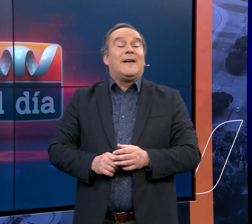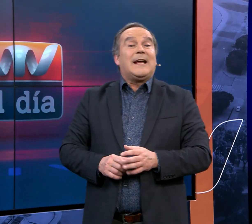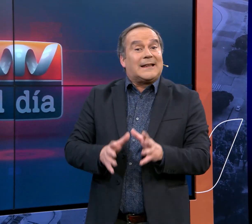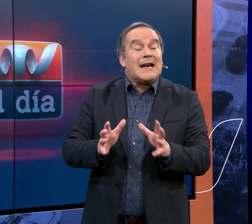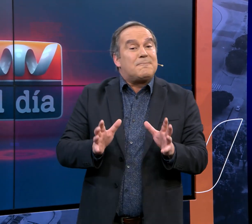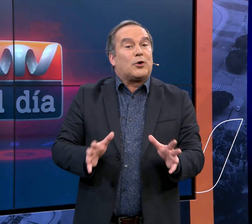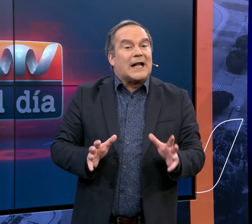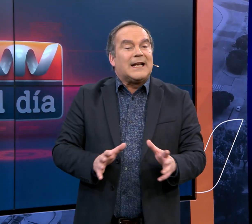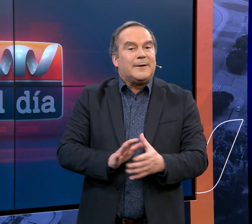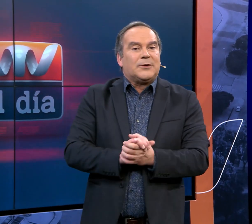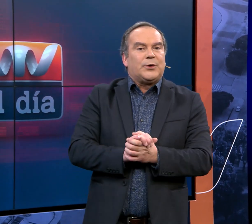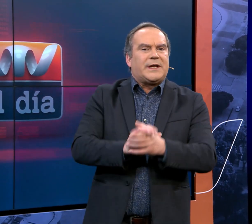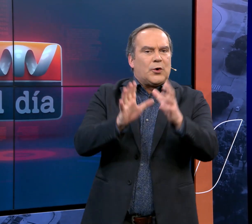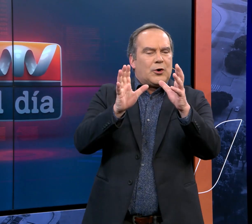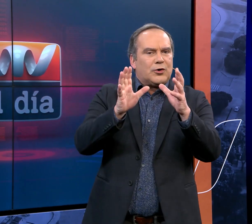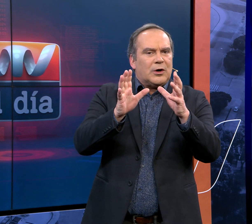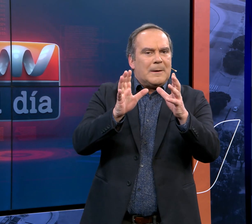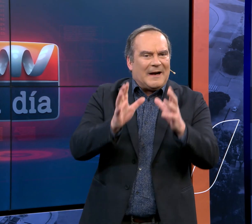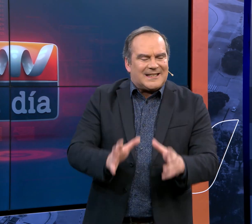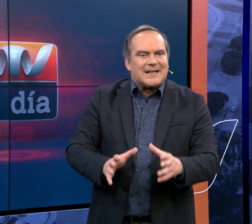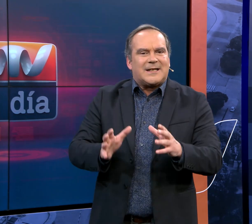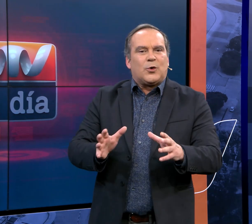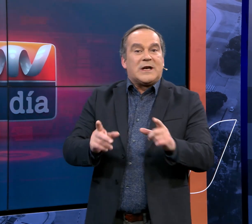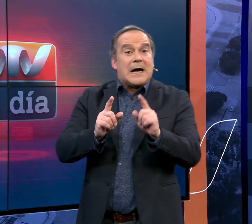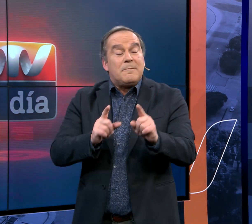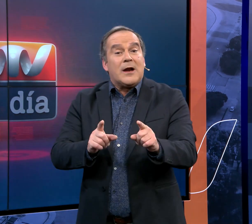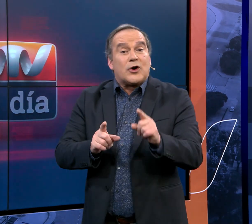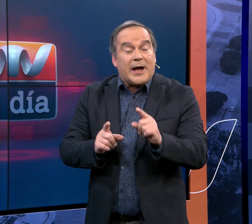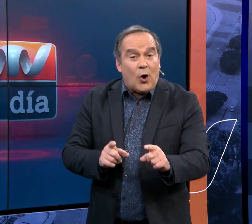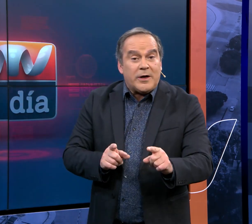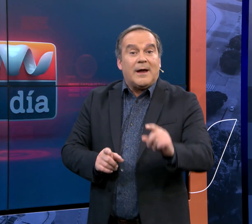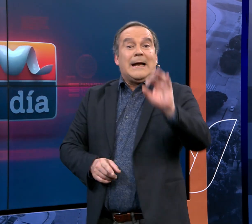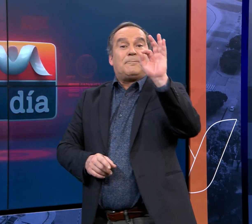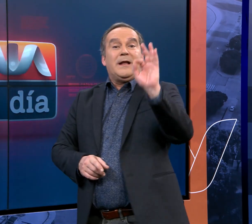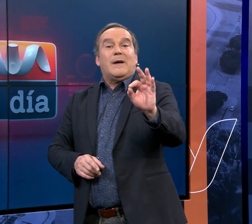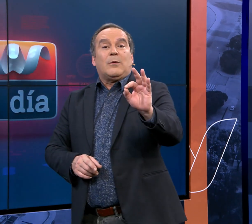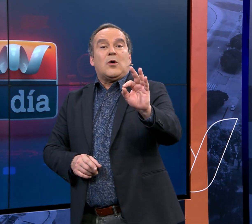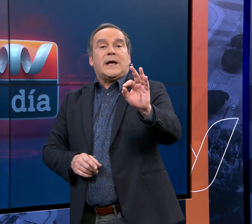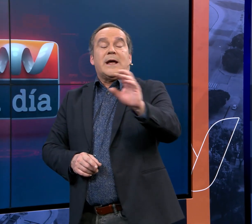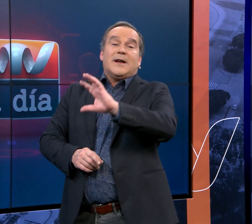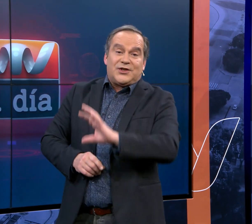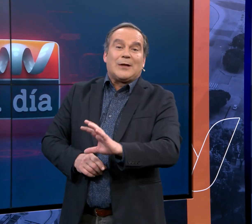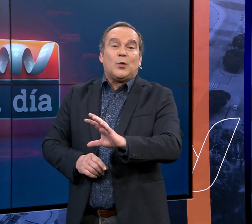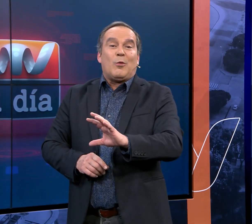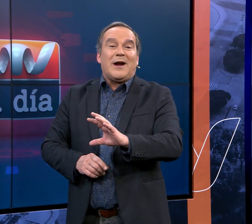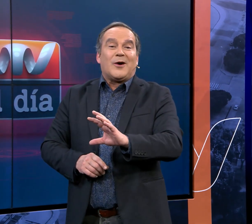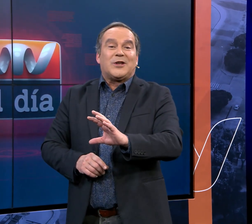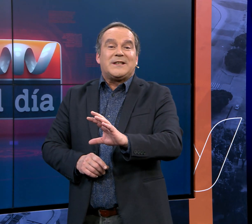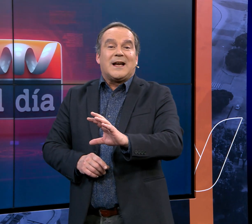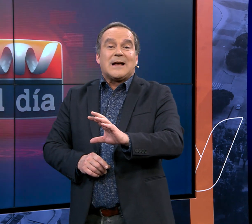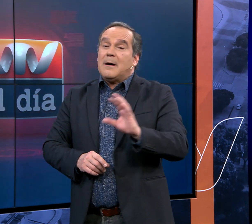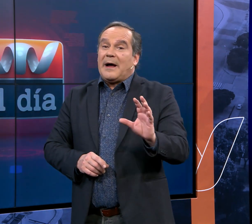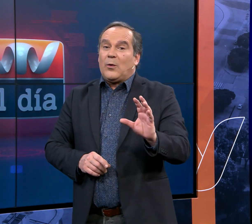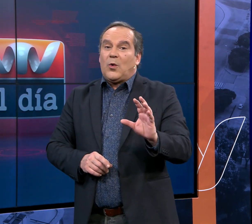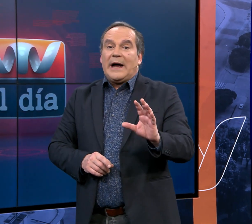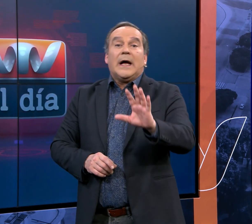esta feria tan importante a nivel turístico y con presencia uruguaya. Vieron que hoy el primer bloque ya tuvo buenas